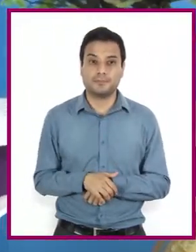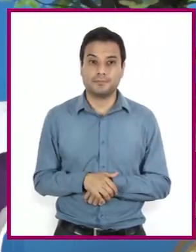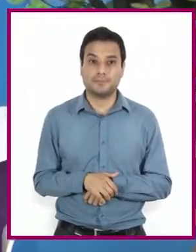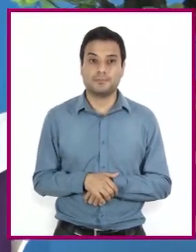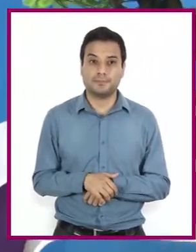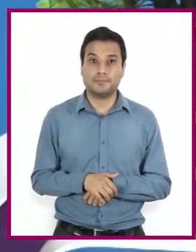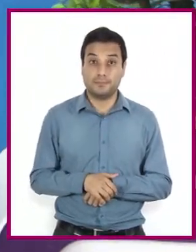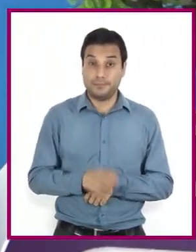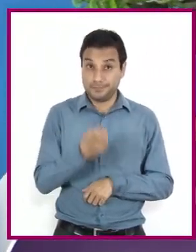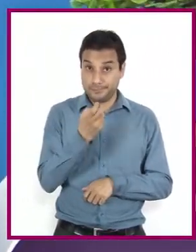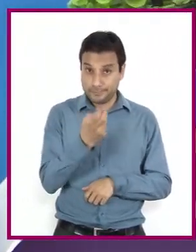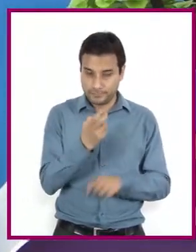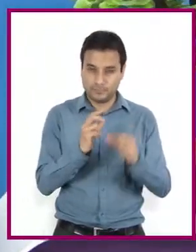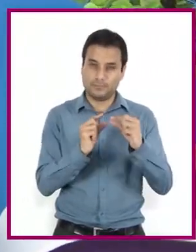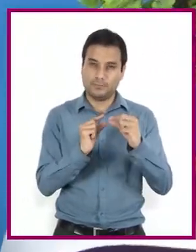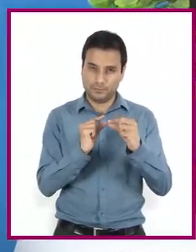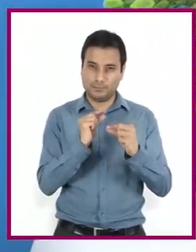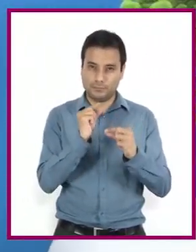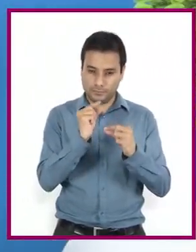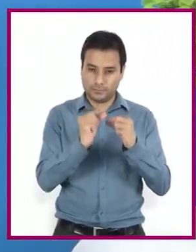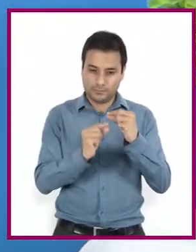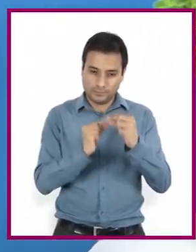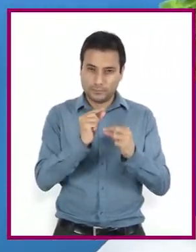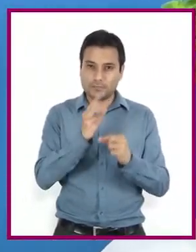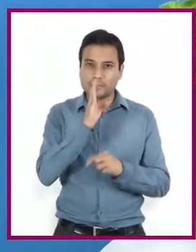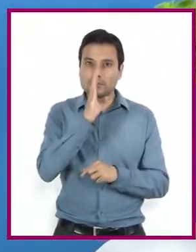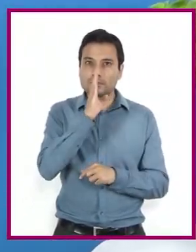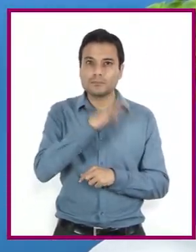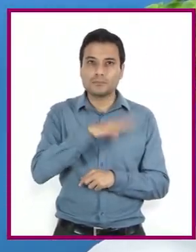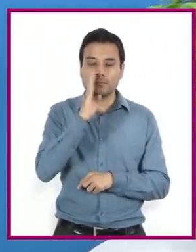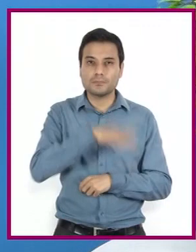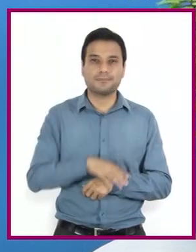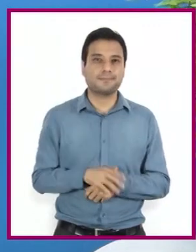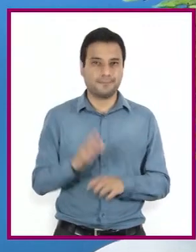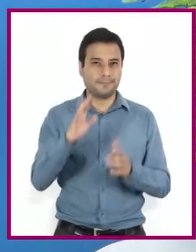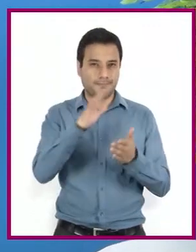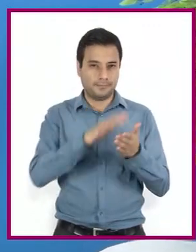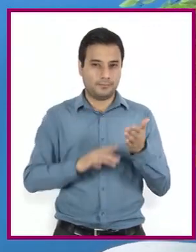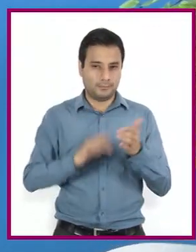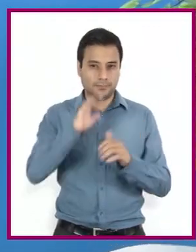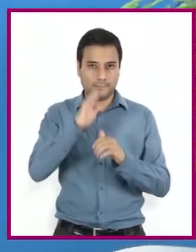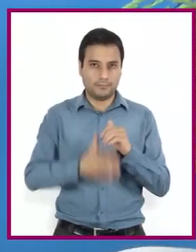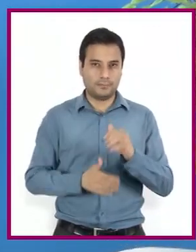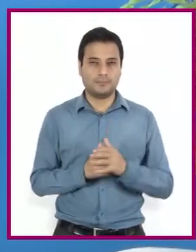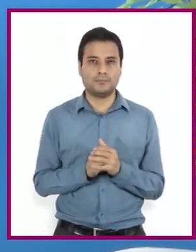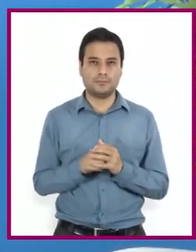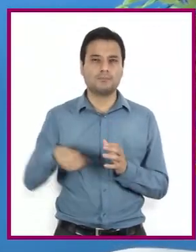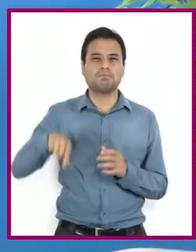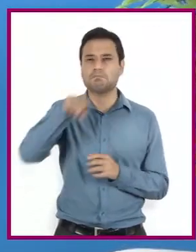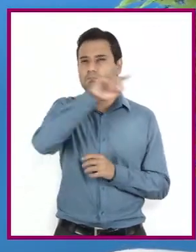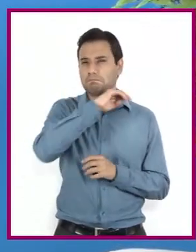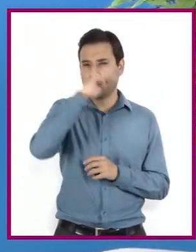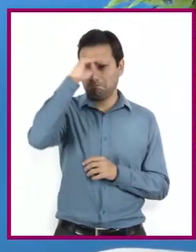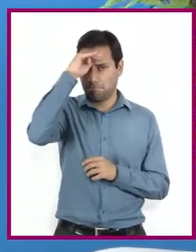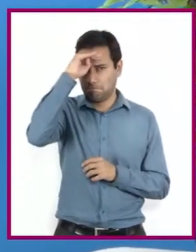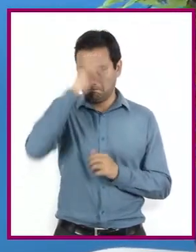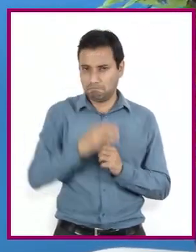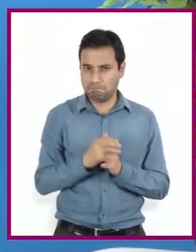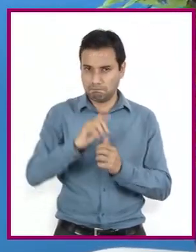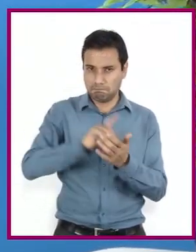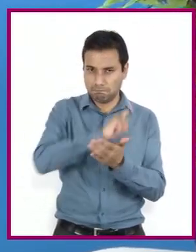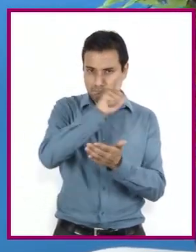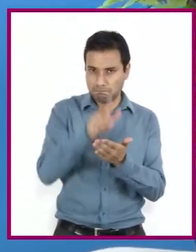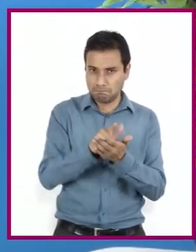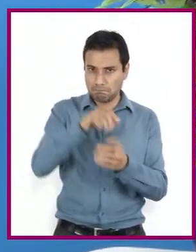ha deteriorado en los últimos años. Hasta aquí la lectura. ¿Por qué creen ustedes que se llevaron a cabo las